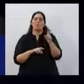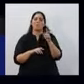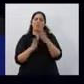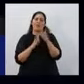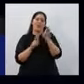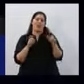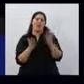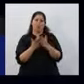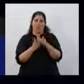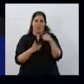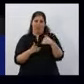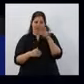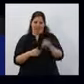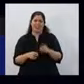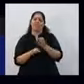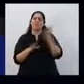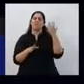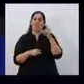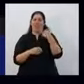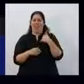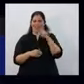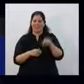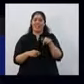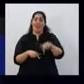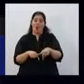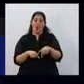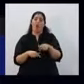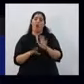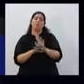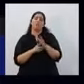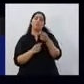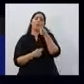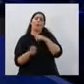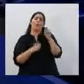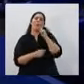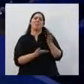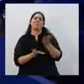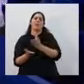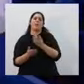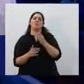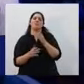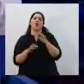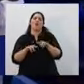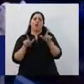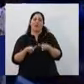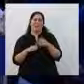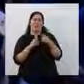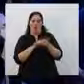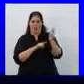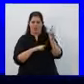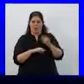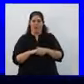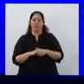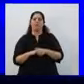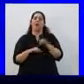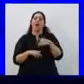argentinos y profesionales argentinos estén hoy vendiendo servicios informáticos al exterior ahora tiene